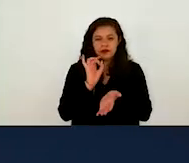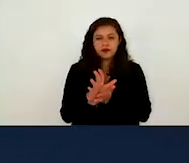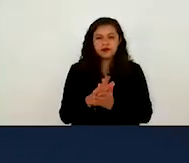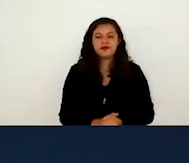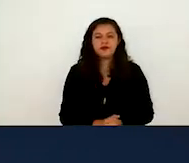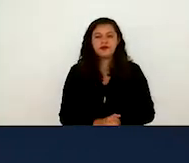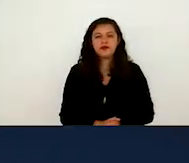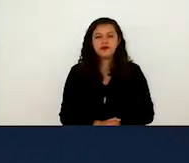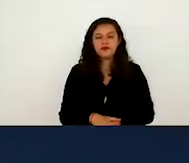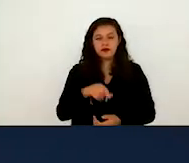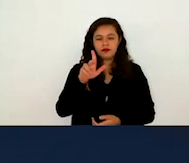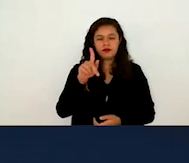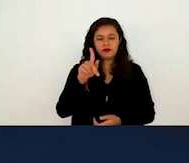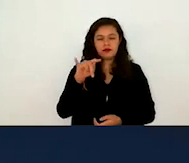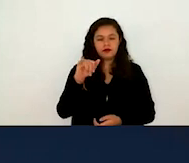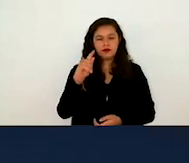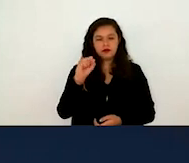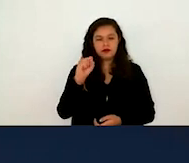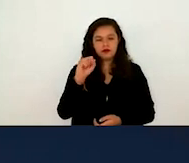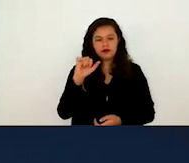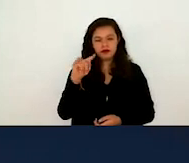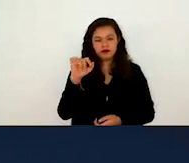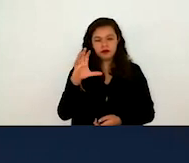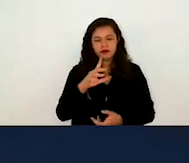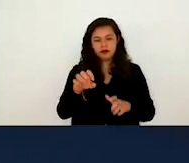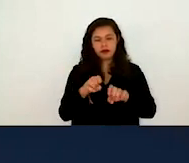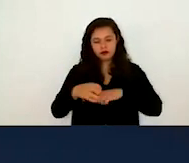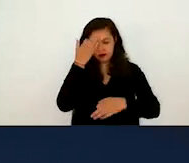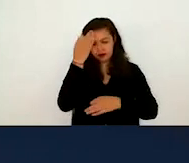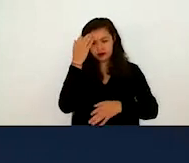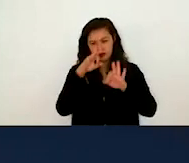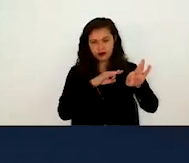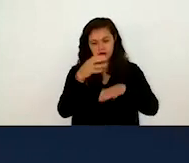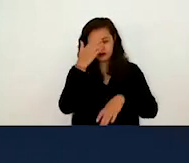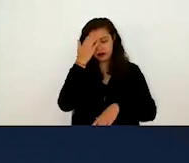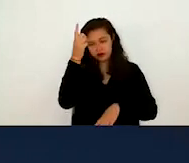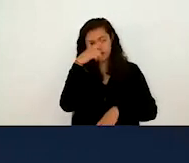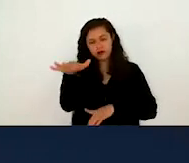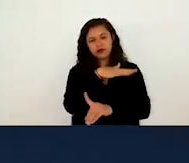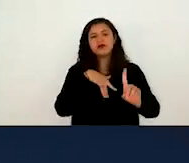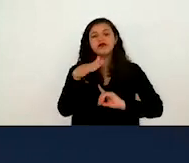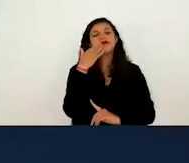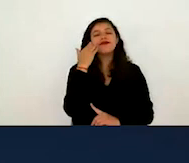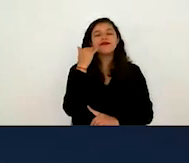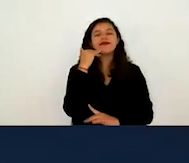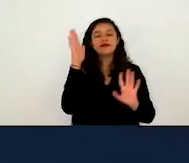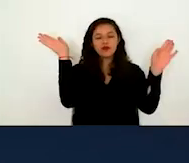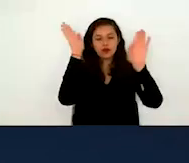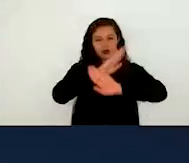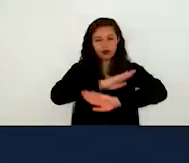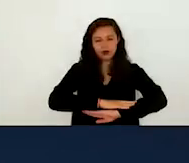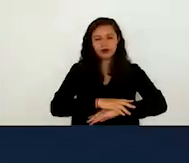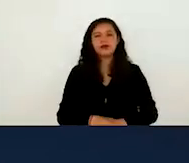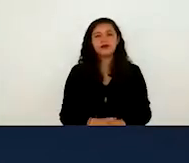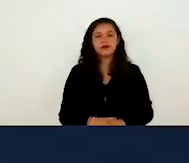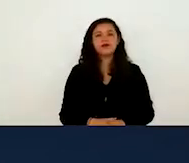santiago saber cómo trabajar en equipo con las características que se necesitan para un ambiente armonioso perfecto que todos nos